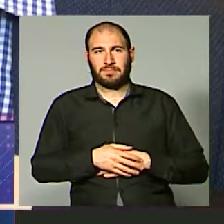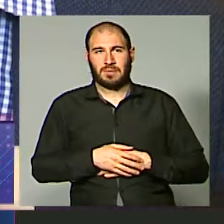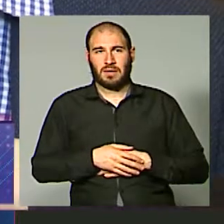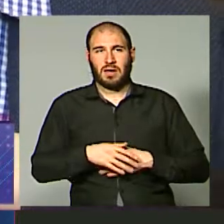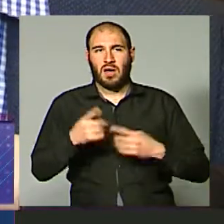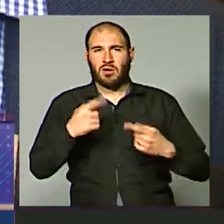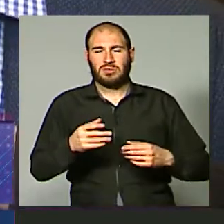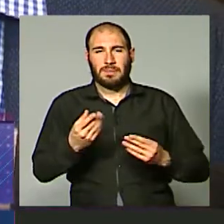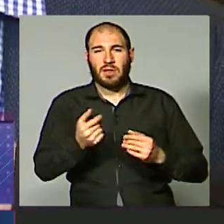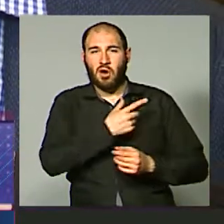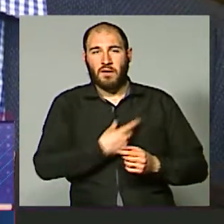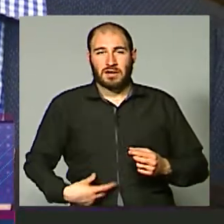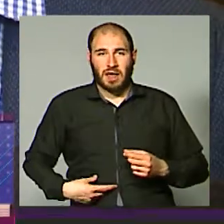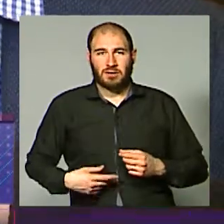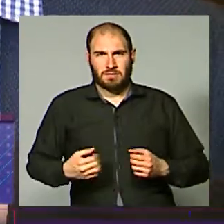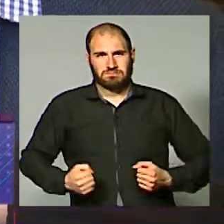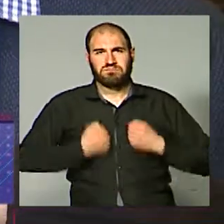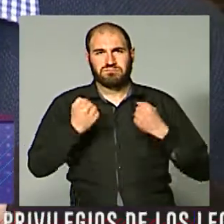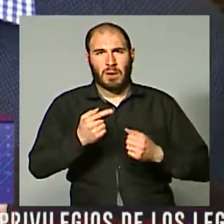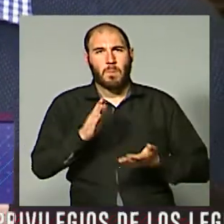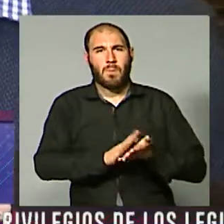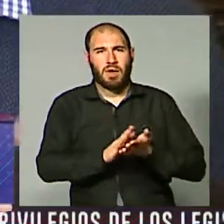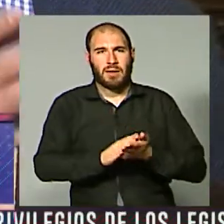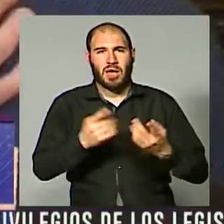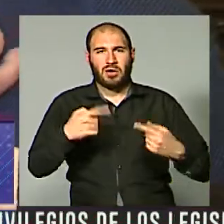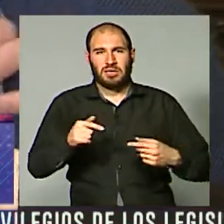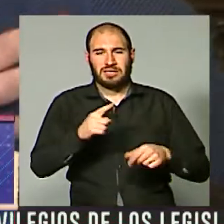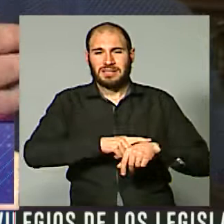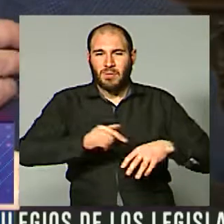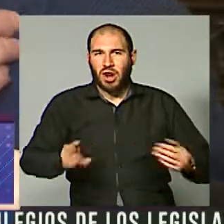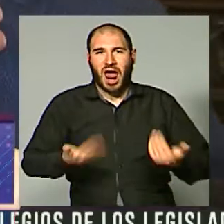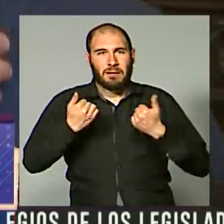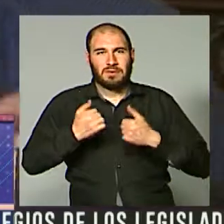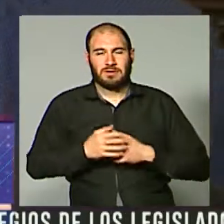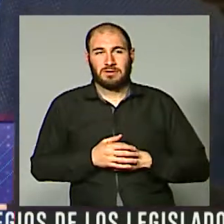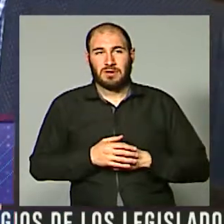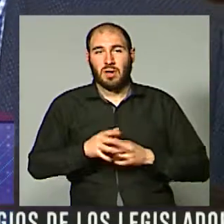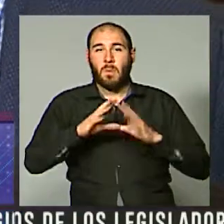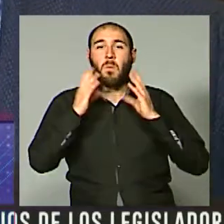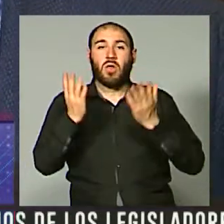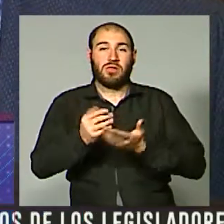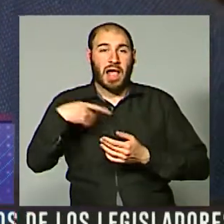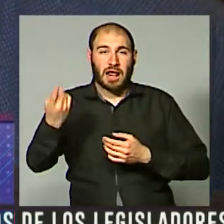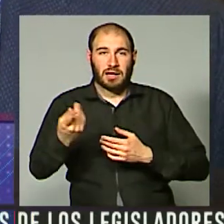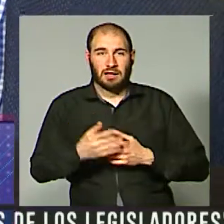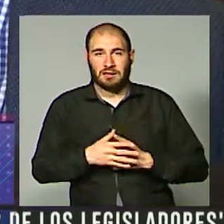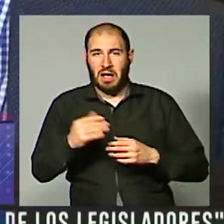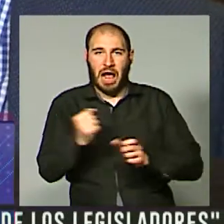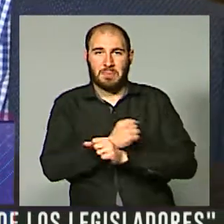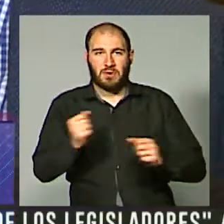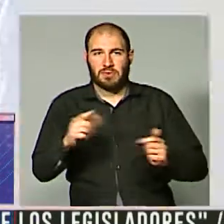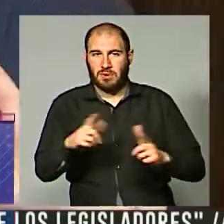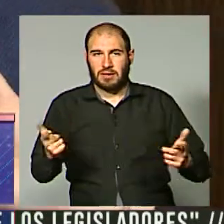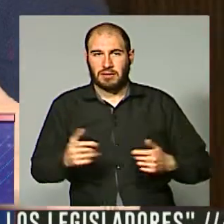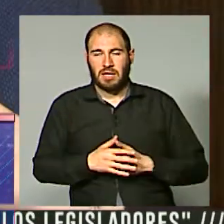actitud temeraria de un gobernador que se ha animado a aprobar algo en tiempo relámpago y que en ninguna parte del mundo se aprobaría de esta manera,